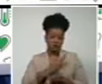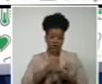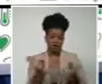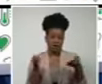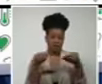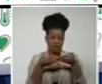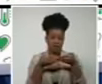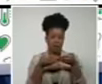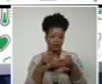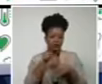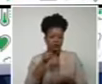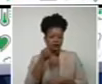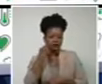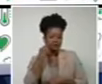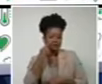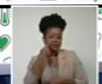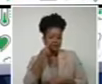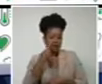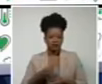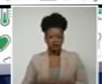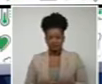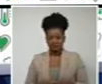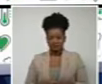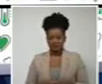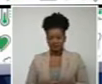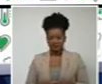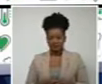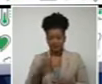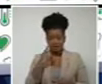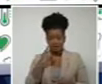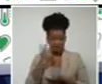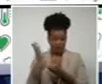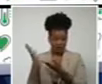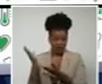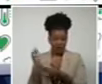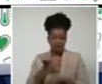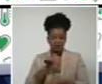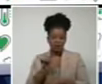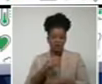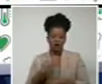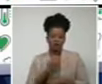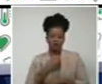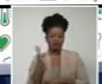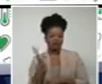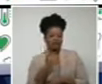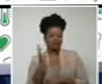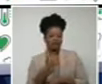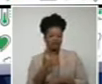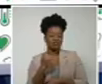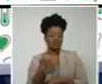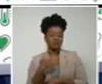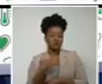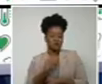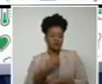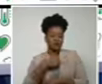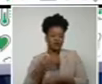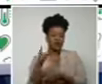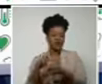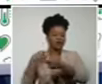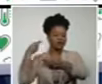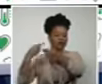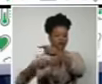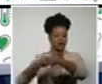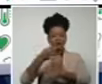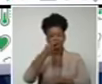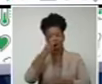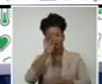transmisión especial, un material que celebra también nuestras raíces africanas, que sin duda alguna también